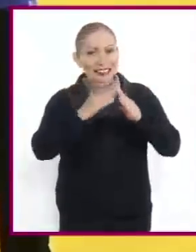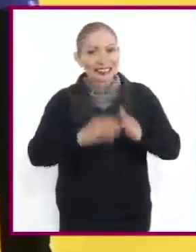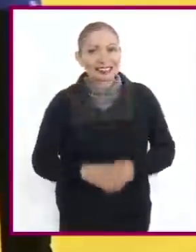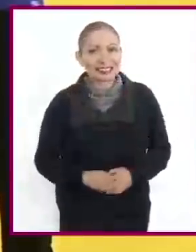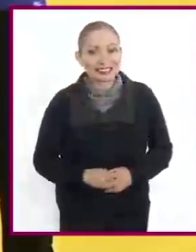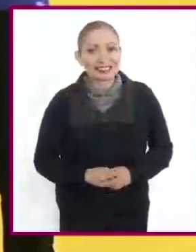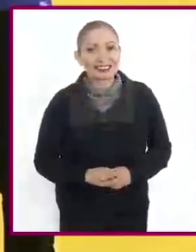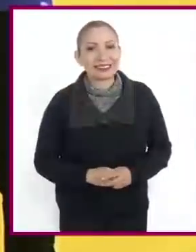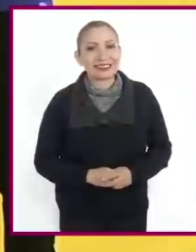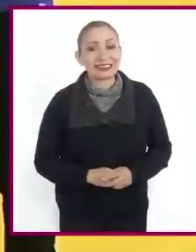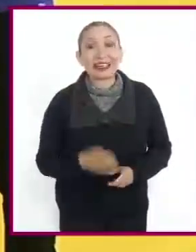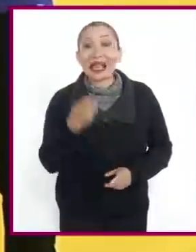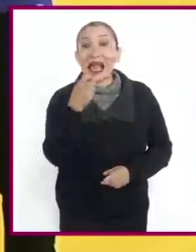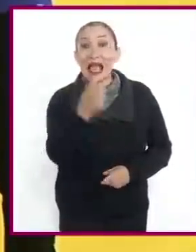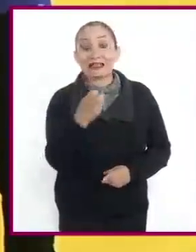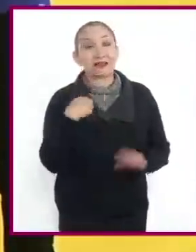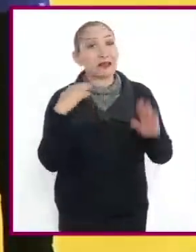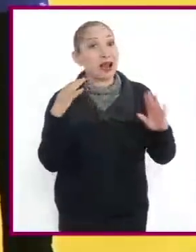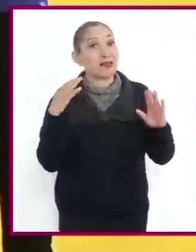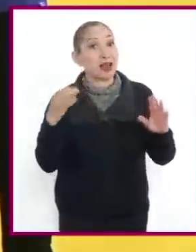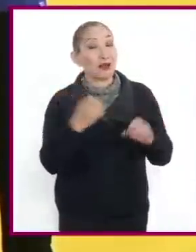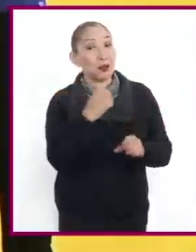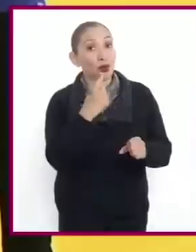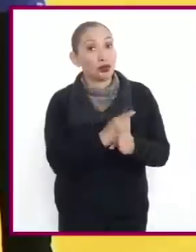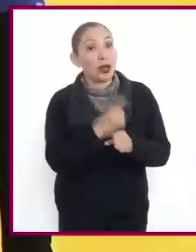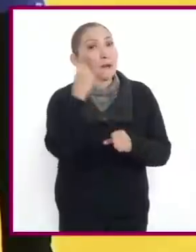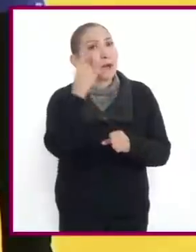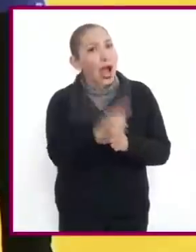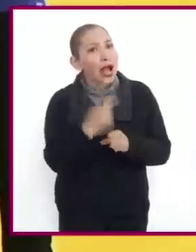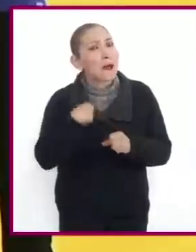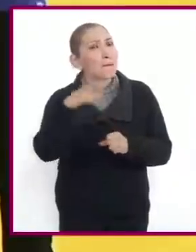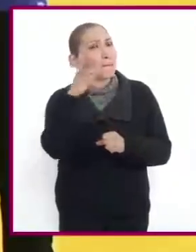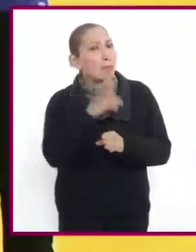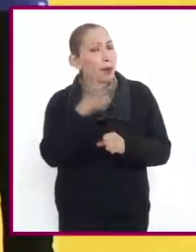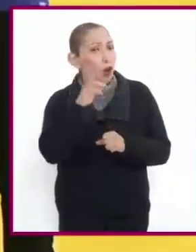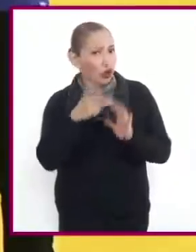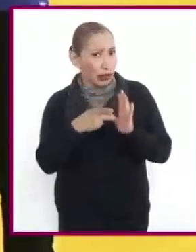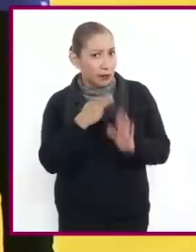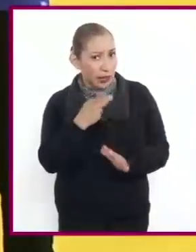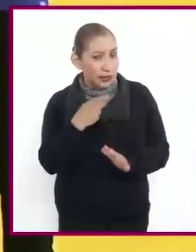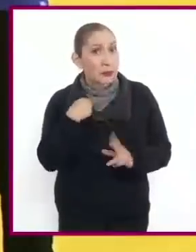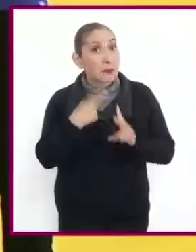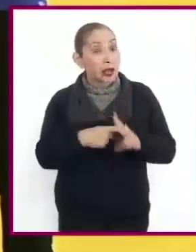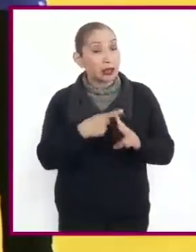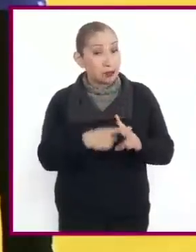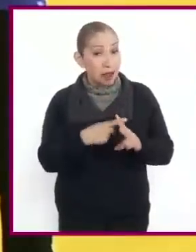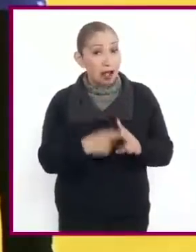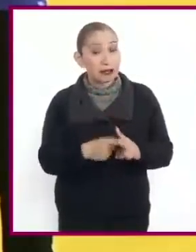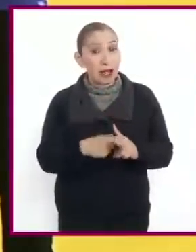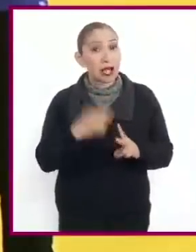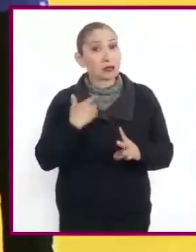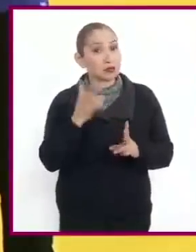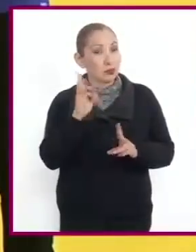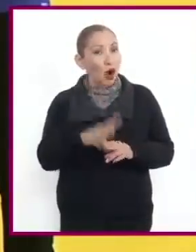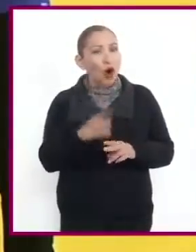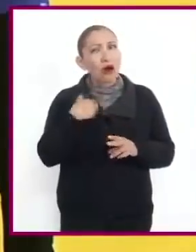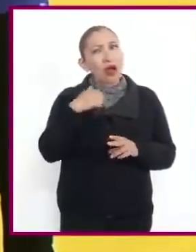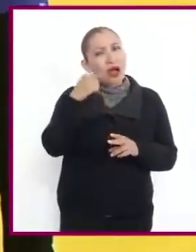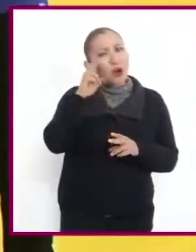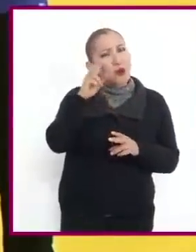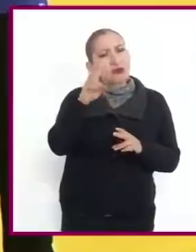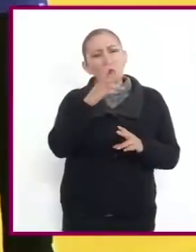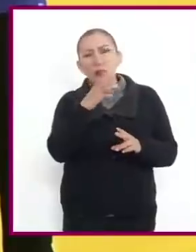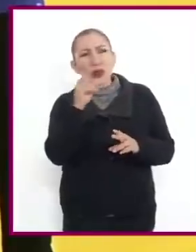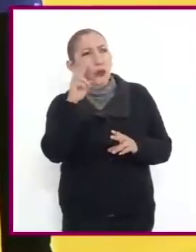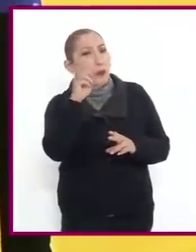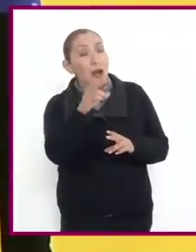Casa. Esta será una estupenda oportunidad para comprobar, de nuevo, que las matemáticas, por abstractas que sean,